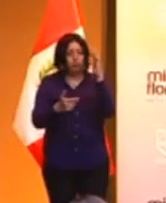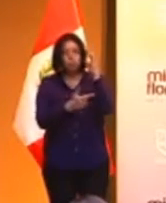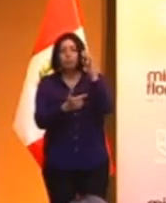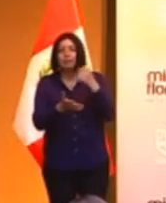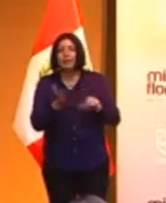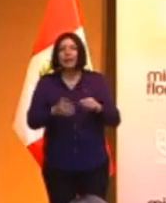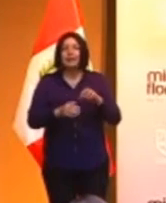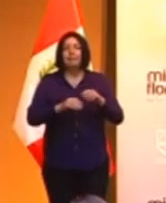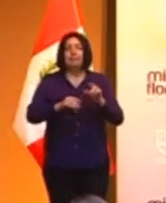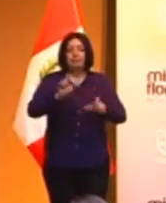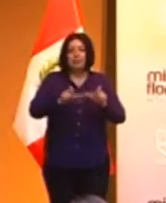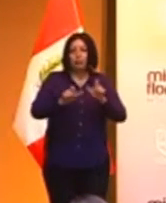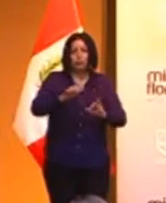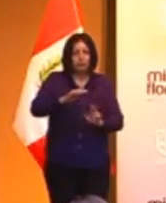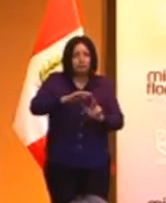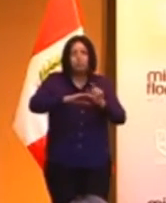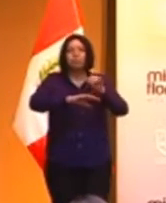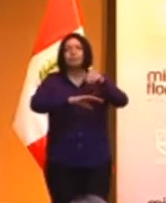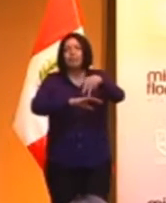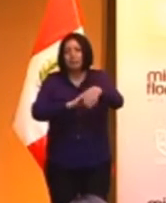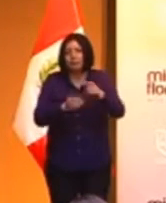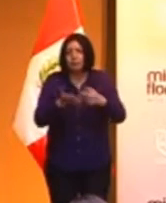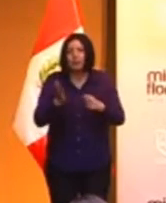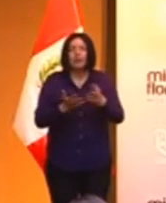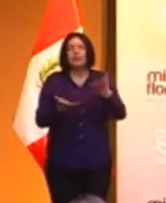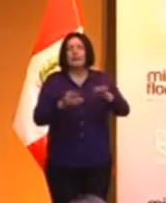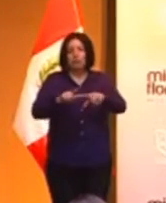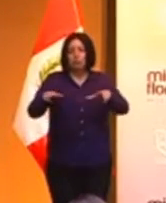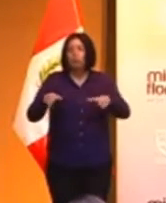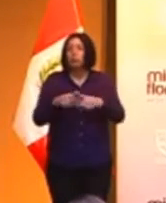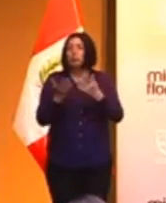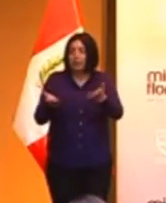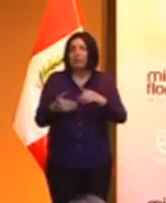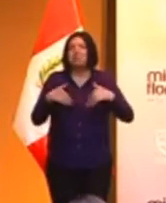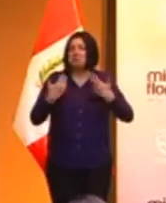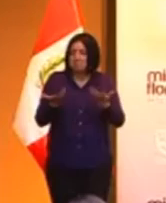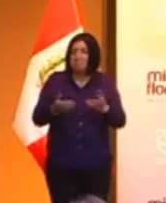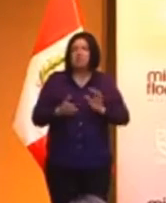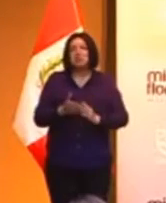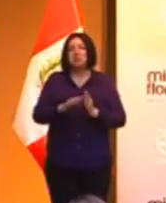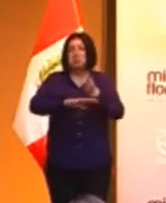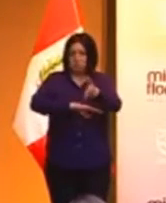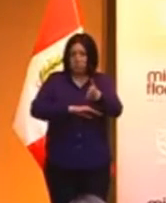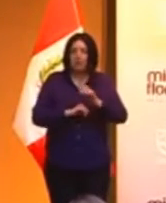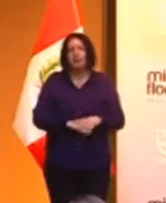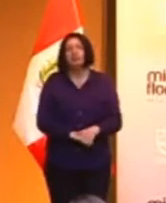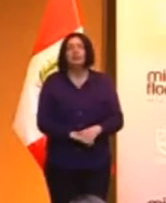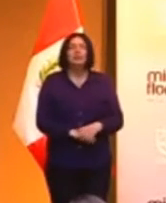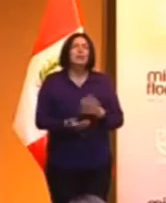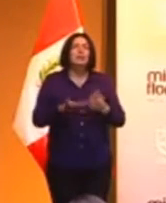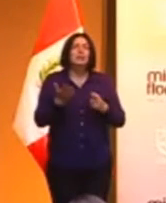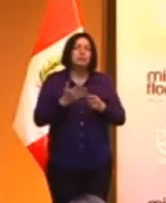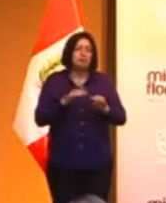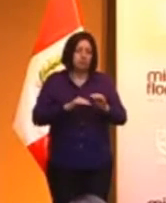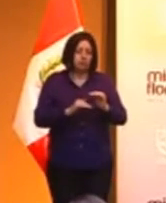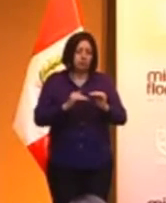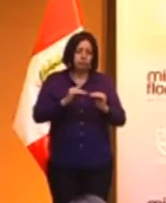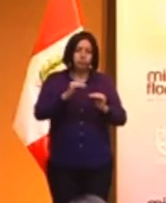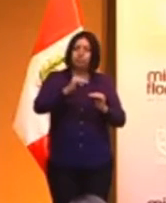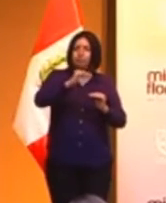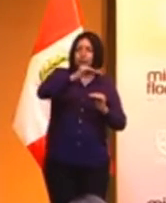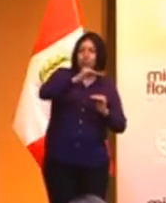el semáforo peatonal también que tenemos en el malecón que ha servido para poder cruzar, los pasos a